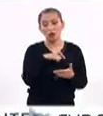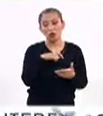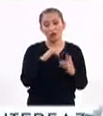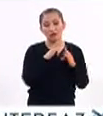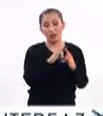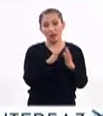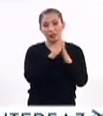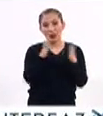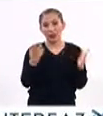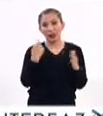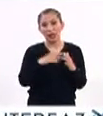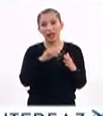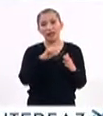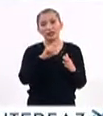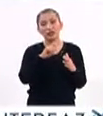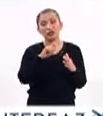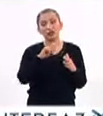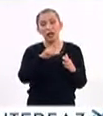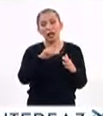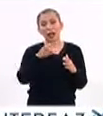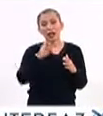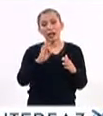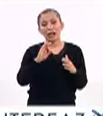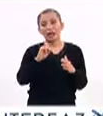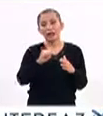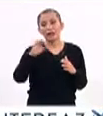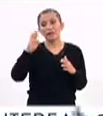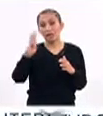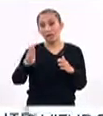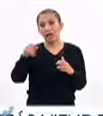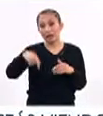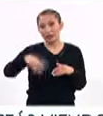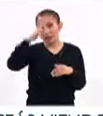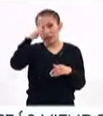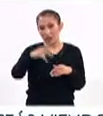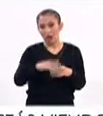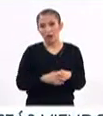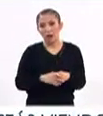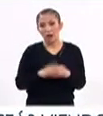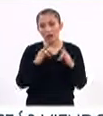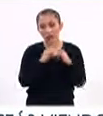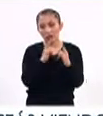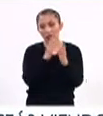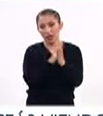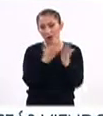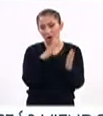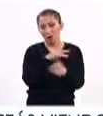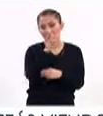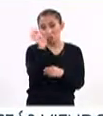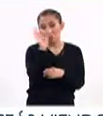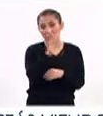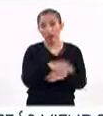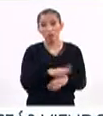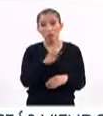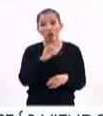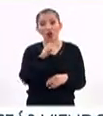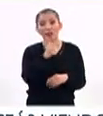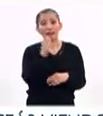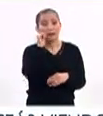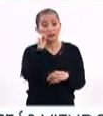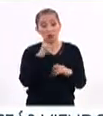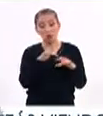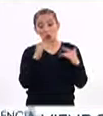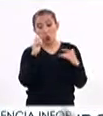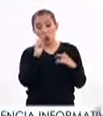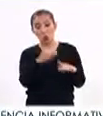libros, editorial SB? SB. Y se llama Borges México, la y la de música, sí. Sí, correcto. Pues Borges siempre ilumina y